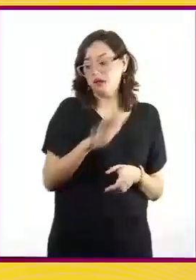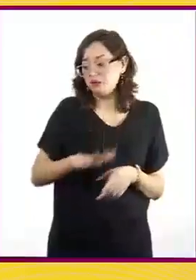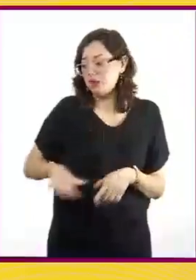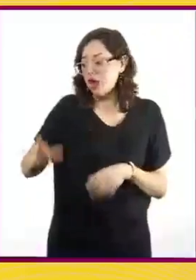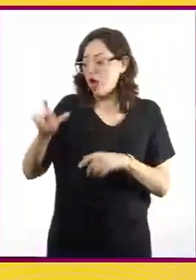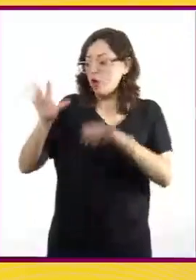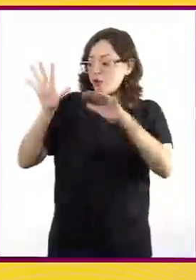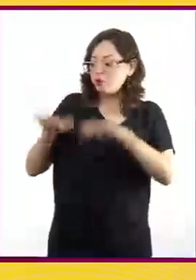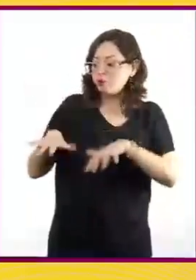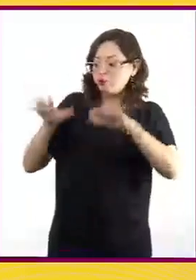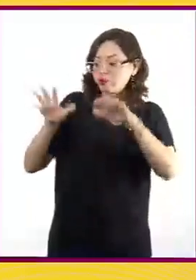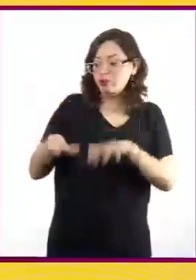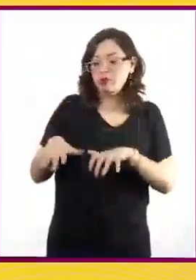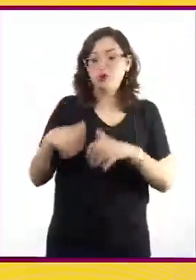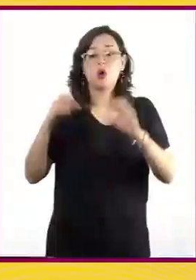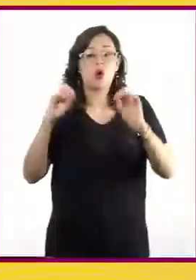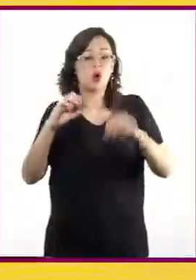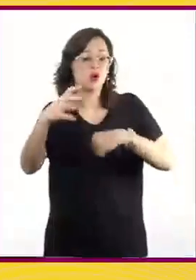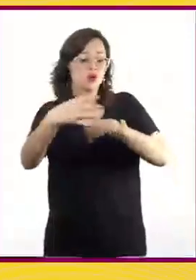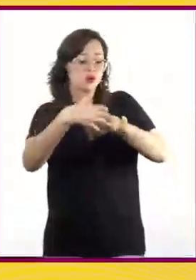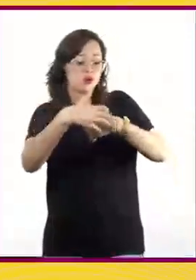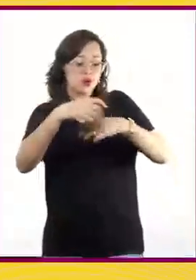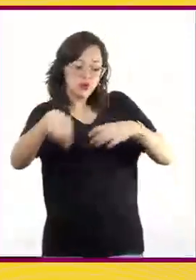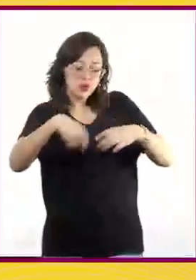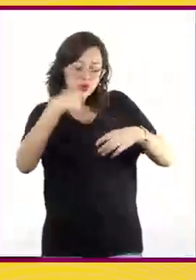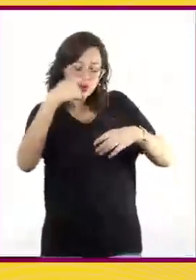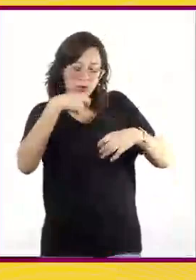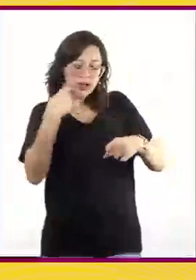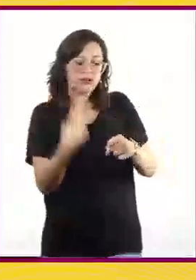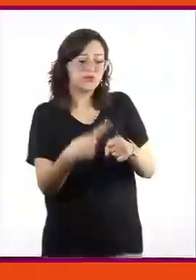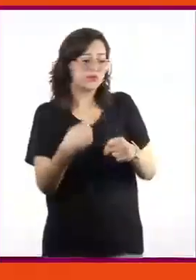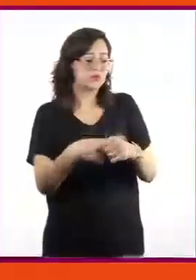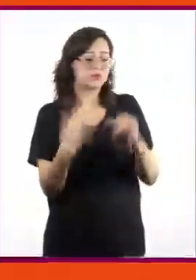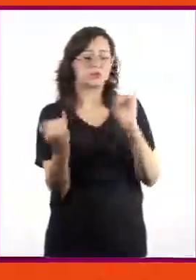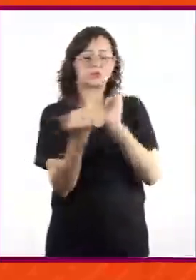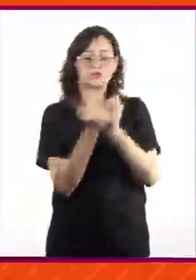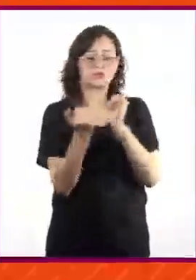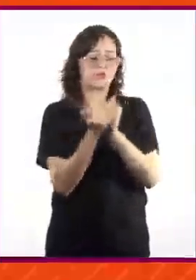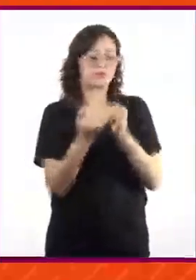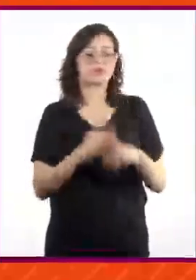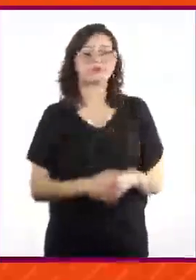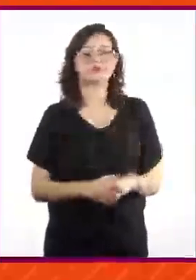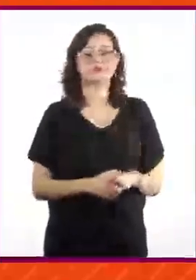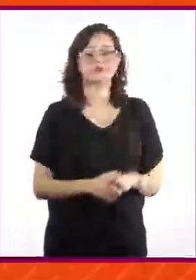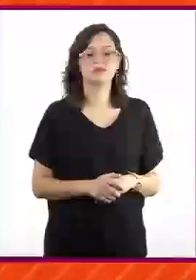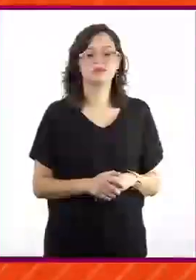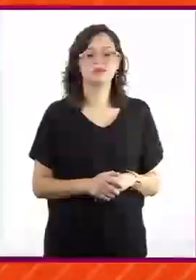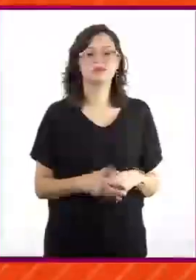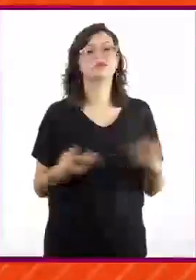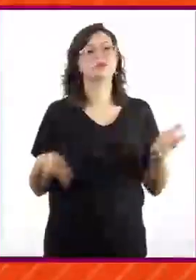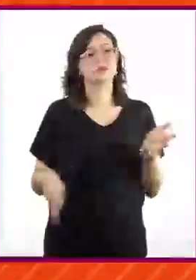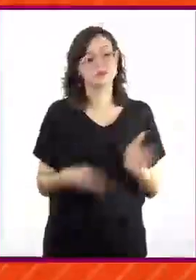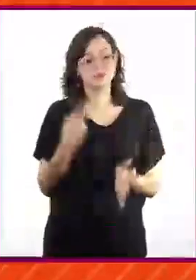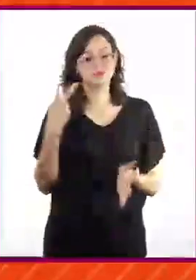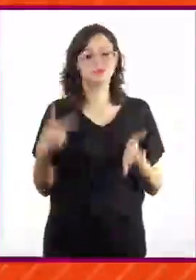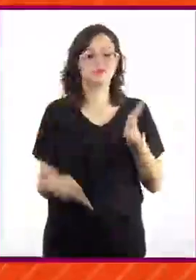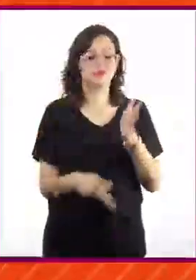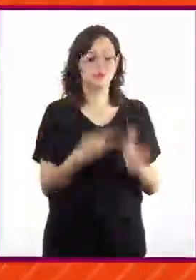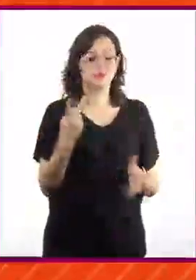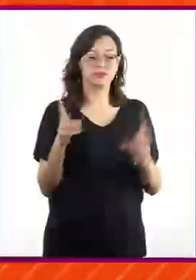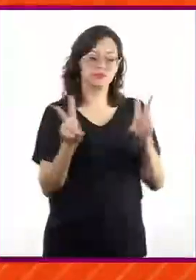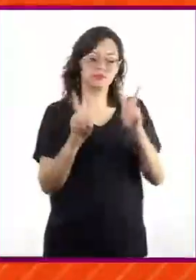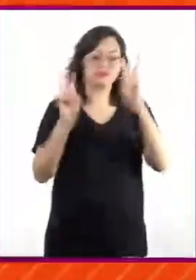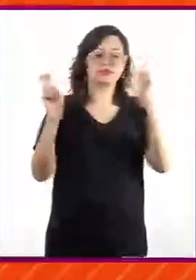pasto, o como el caldo de pollo al enfermo. Por último, encontramos la repetición en el poema de